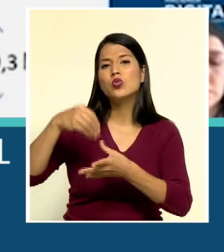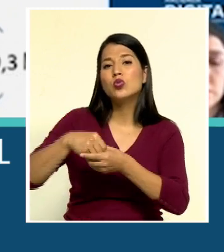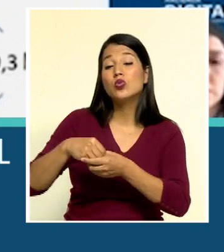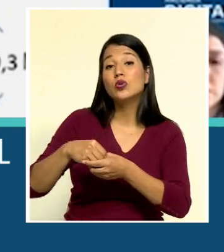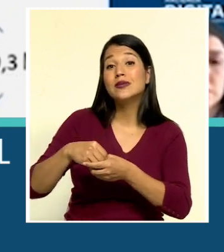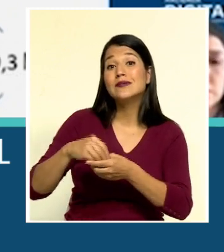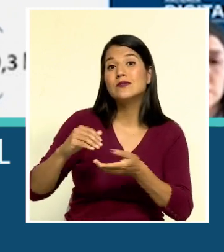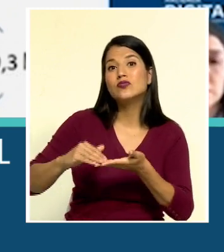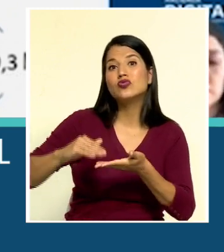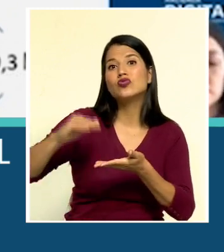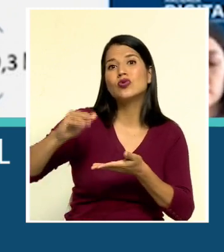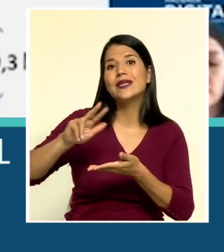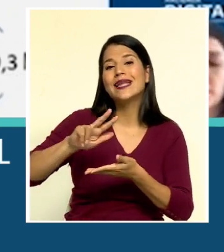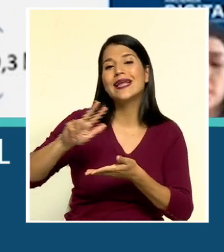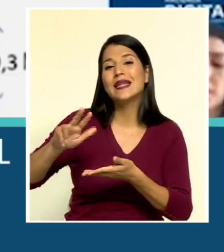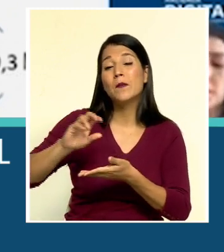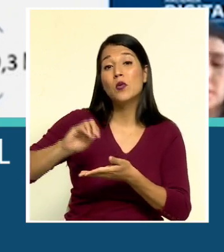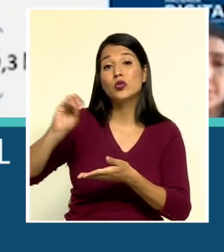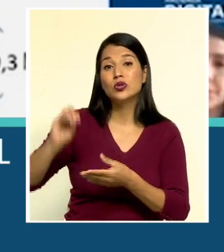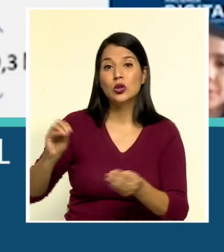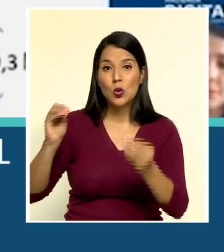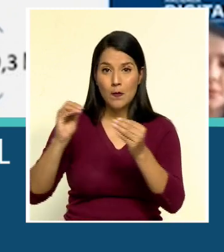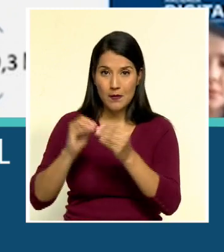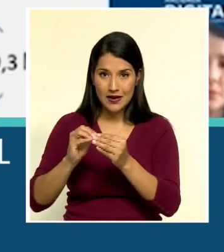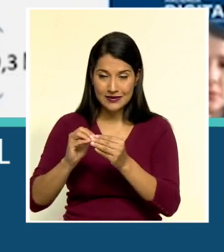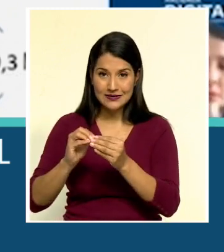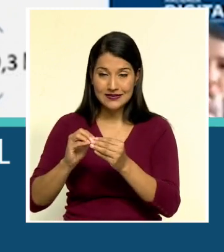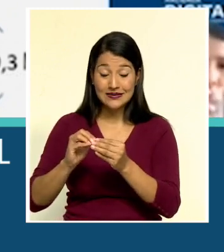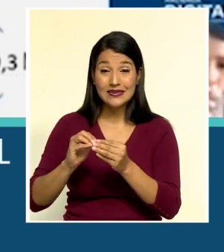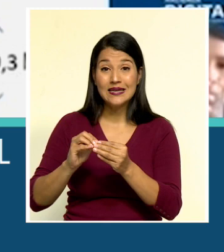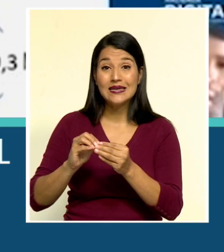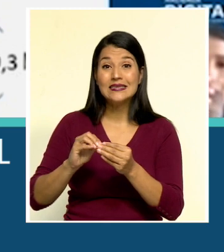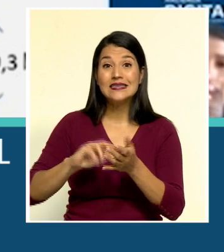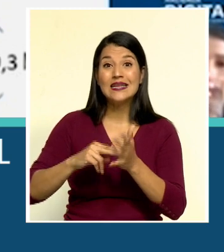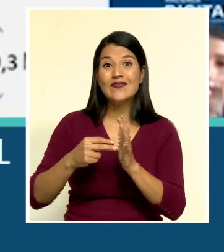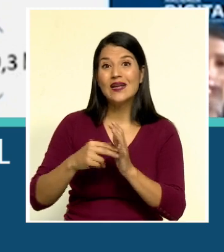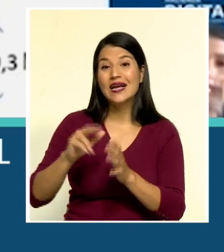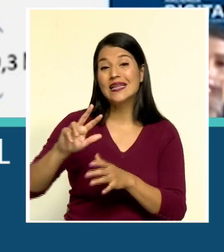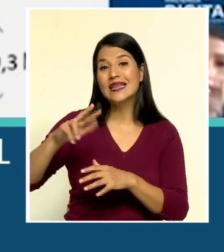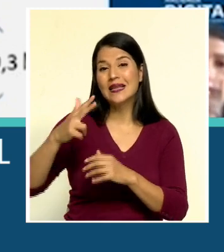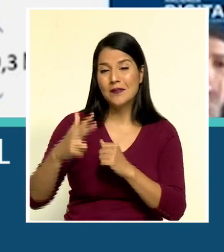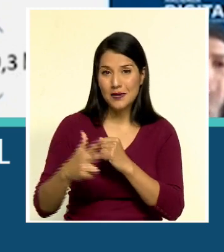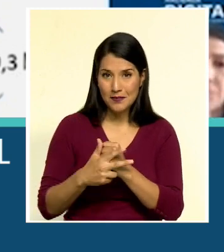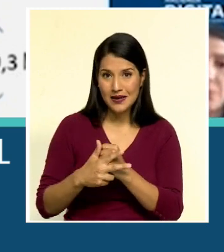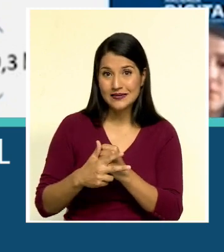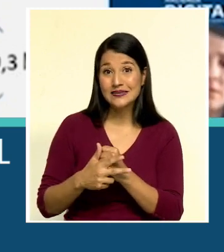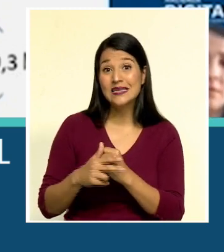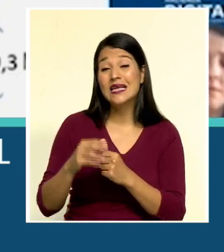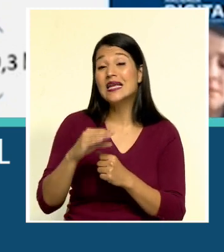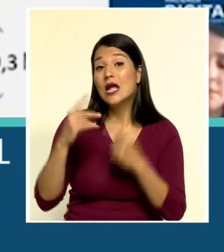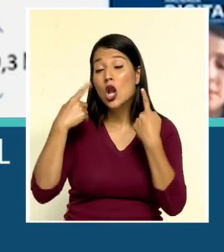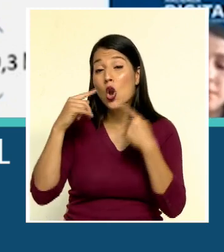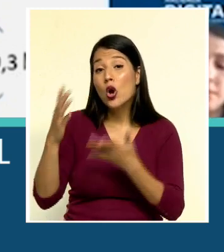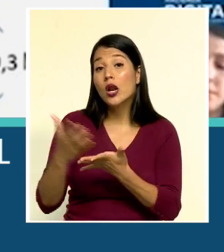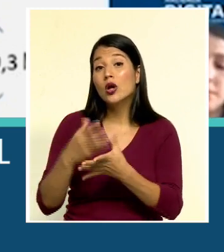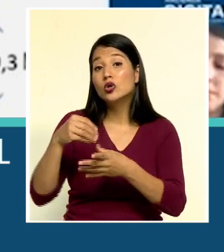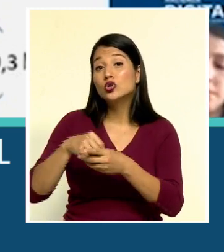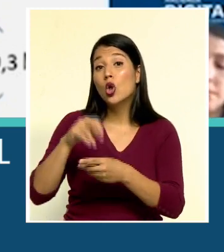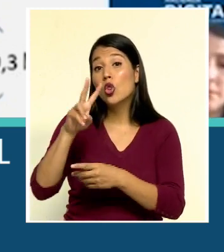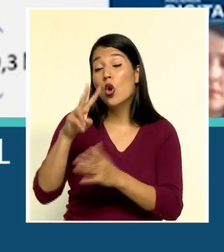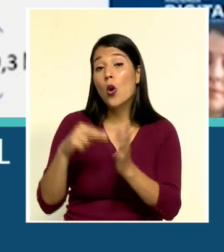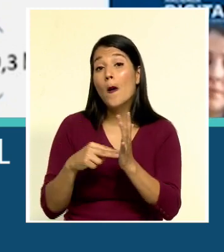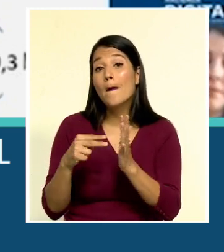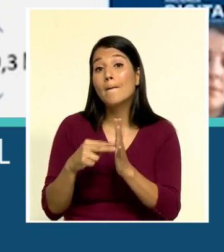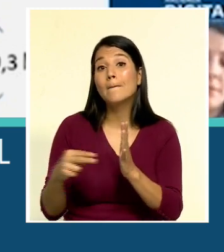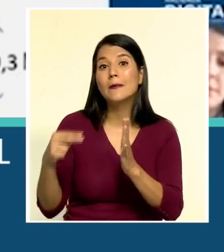en un 33%, ¿verdad? Es un tercio lo que se incrementa y llega a más de 2 billones de colones. E igual